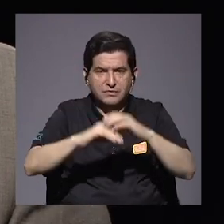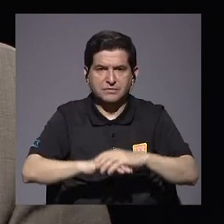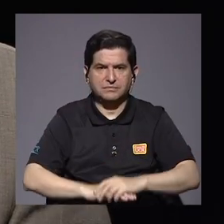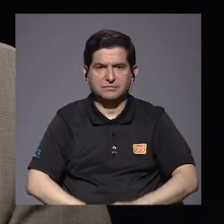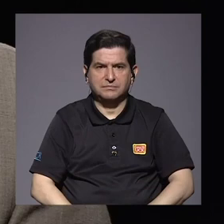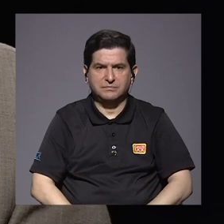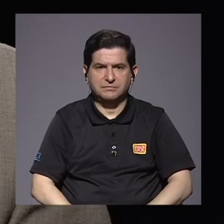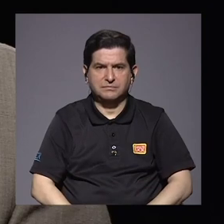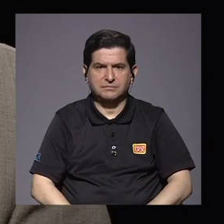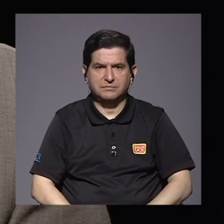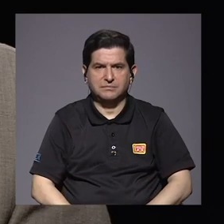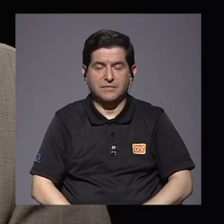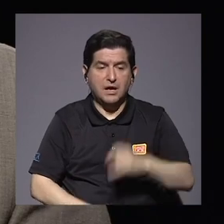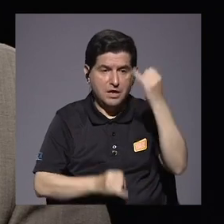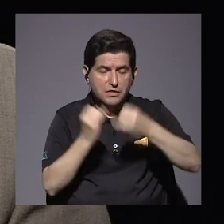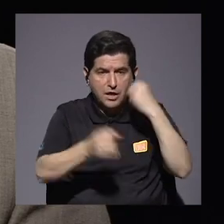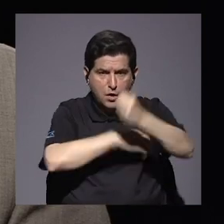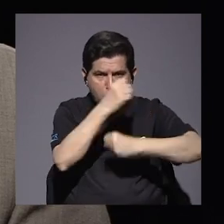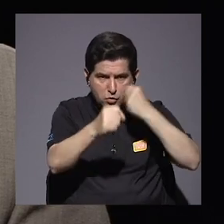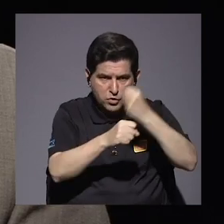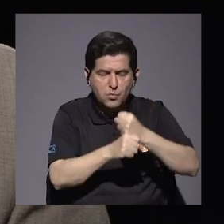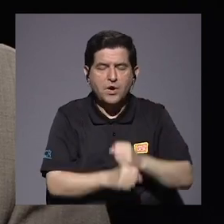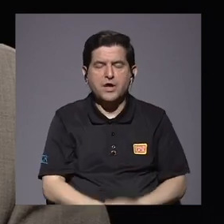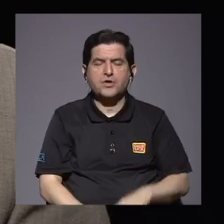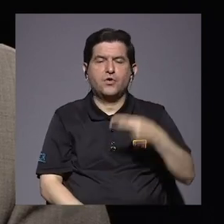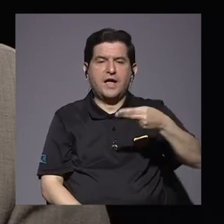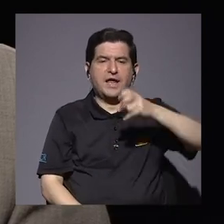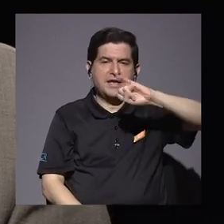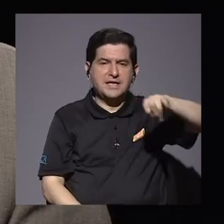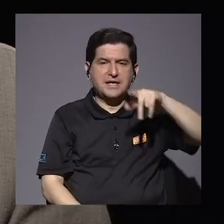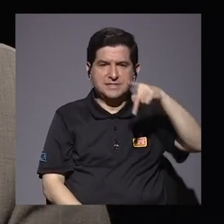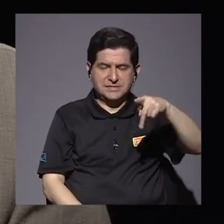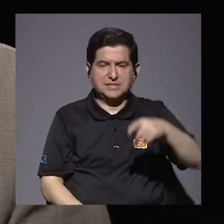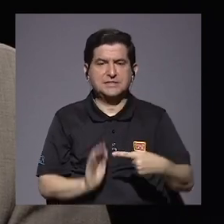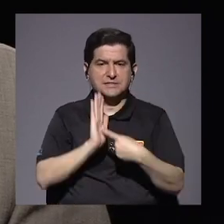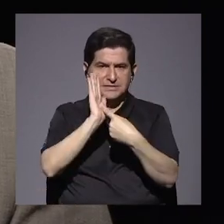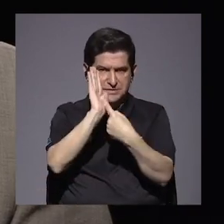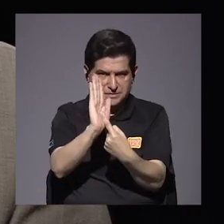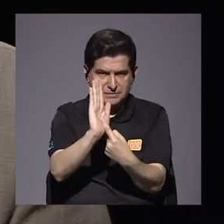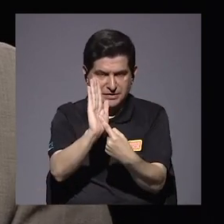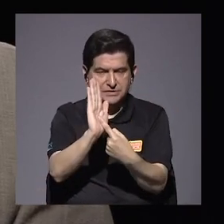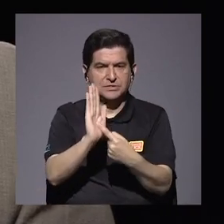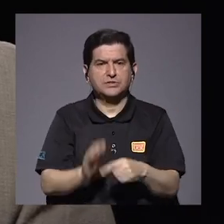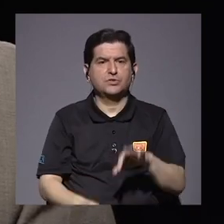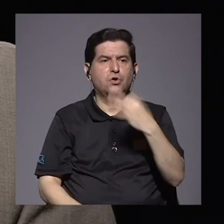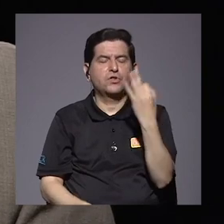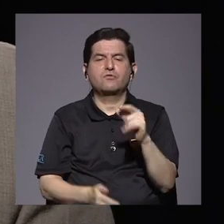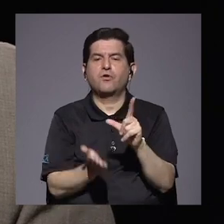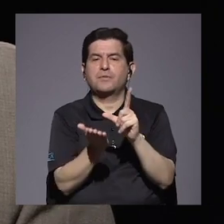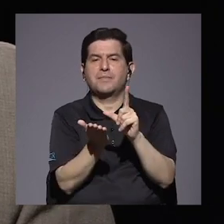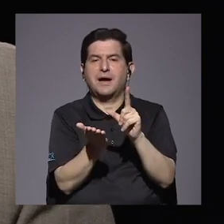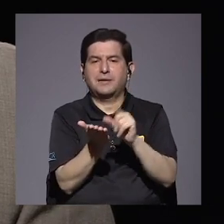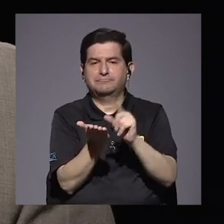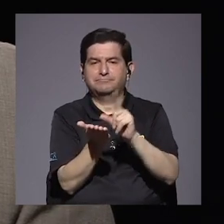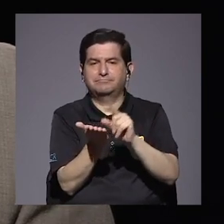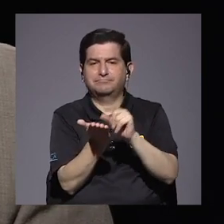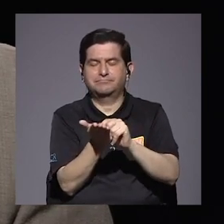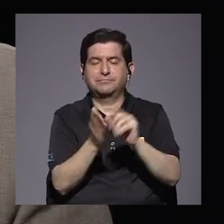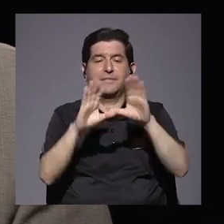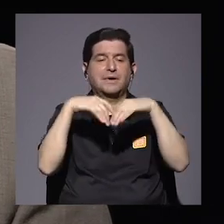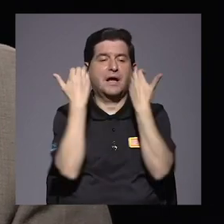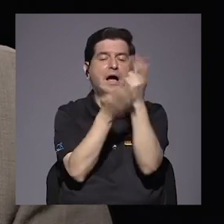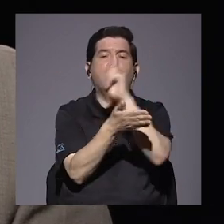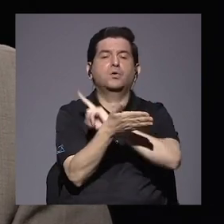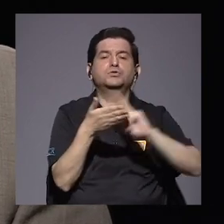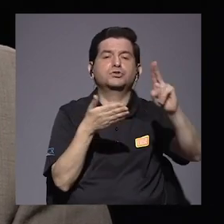del último año de gestión de don Henning se presentó de forma impresa al